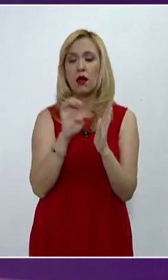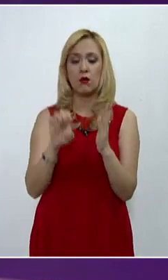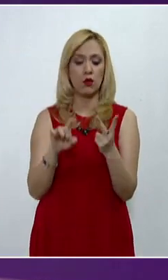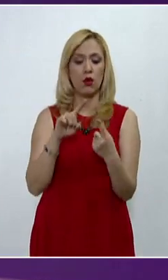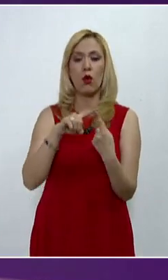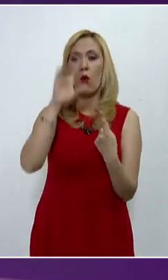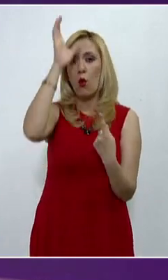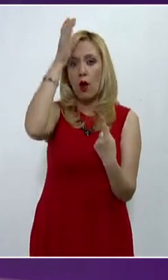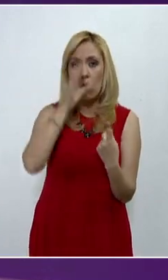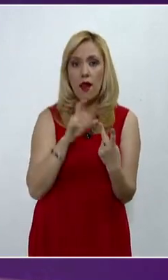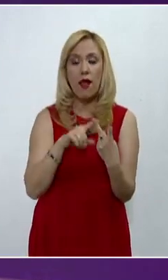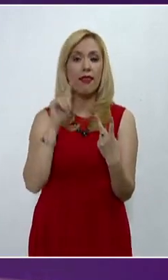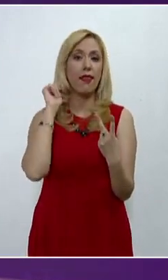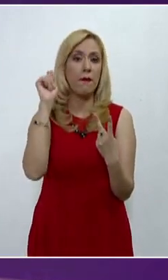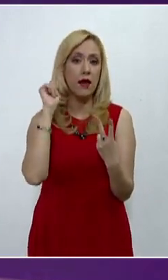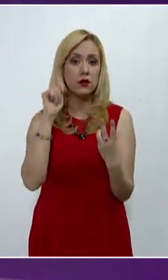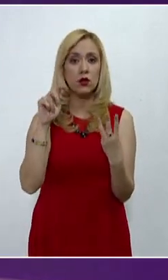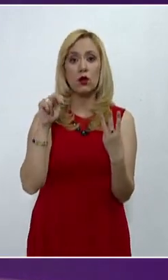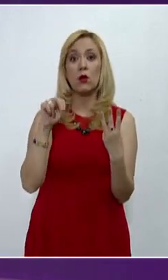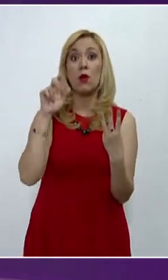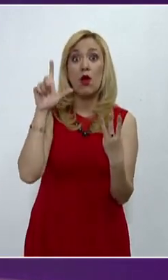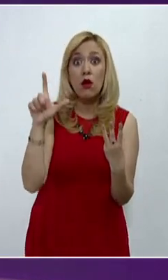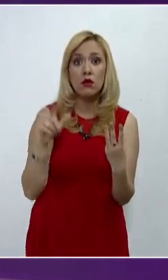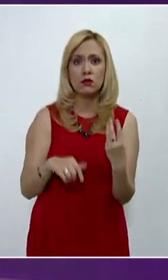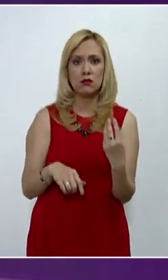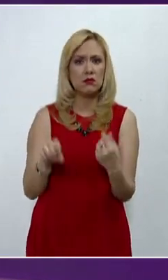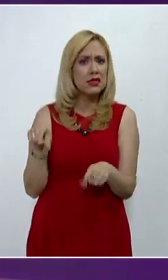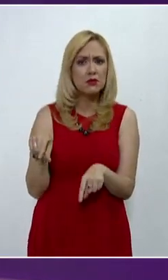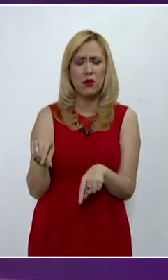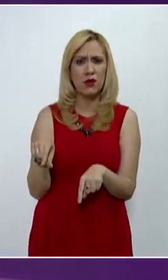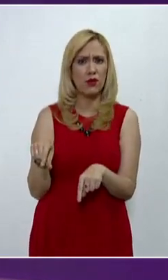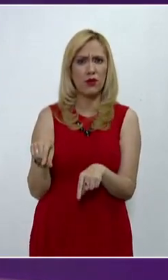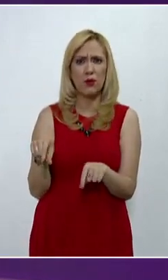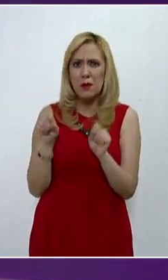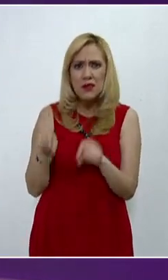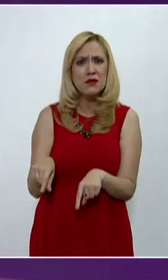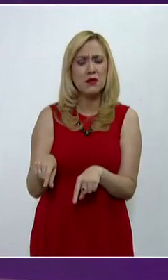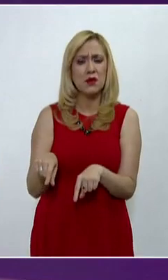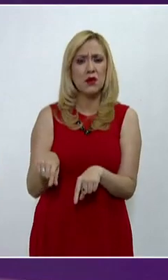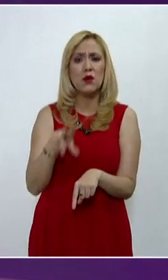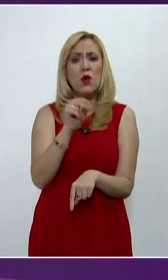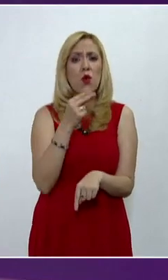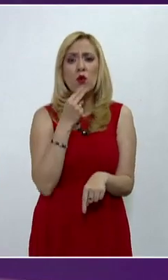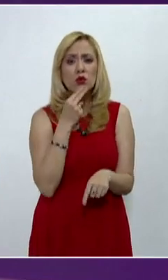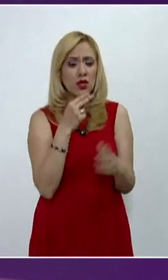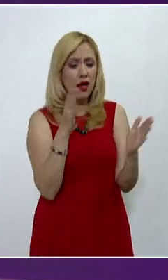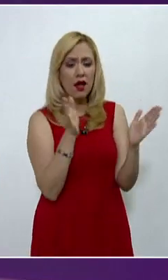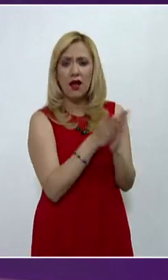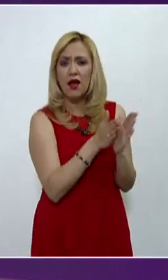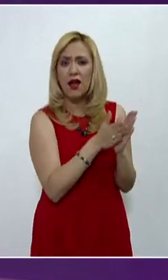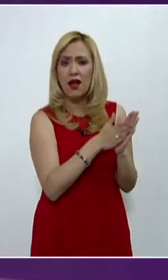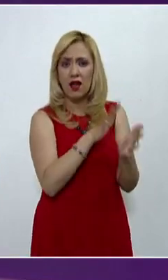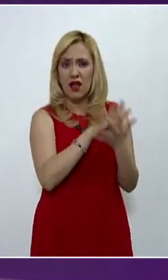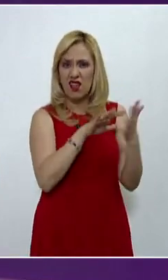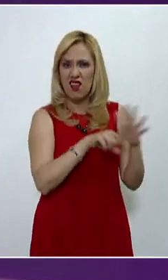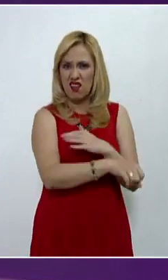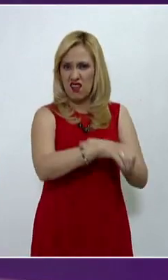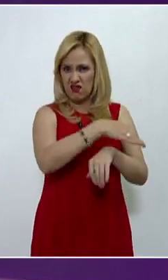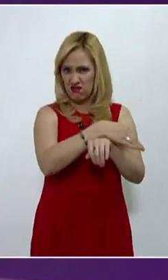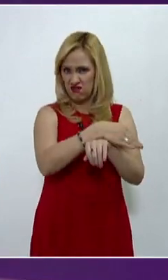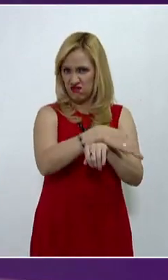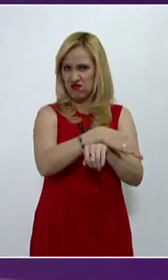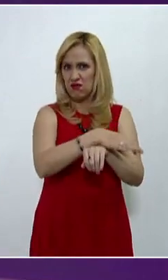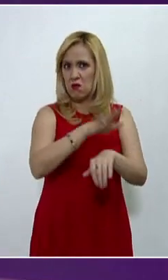en Coahuila y en Tabasco, en Nuevo León, o sea, tenemos ese mismo patrón. O sea, en realidad no estamos utilizando esta prisión preventiva para encerrar a